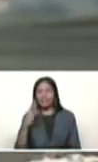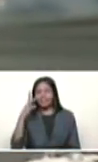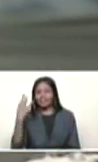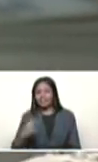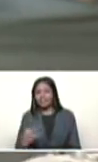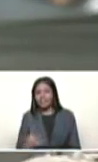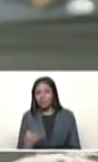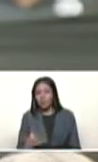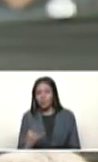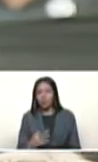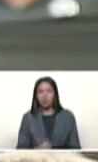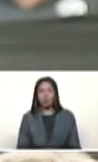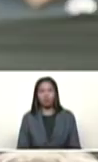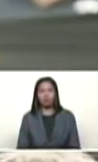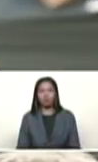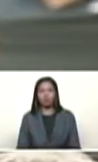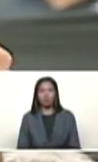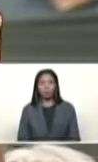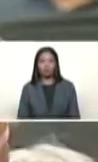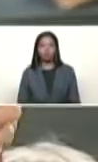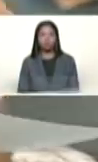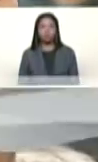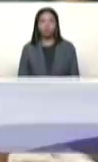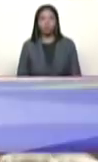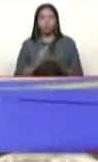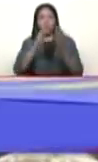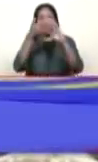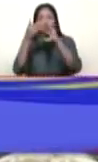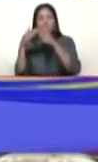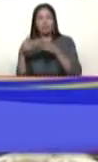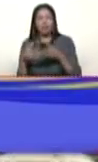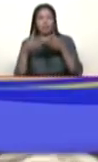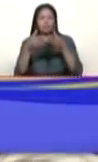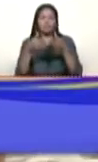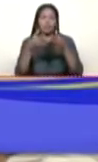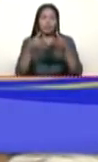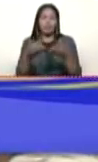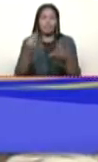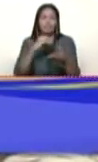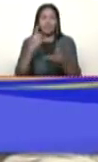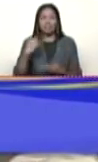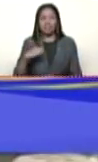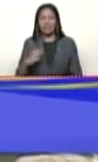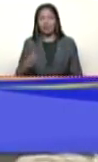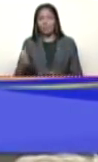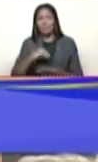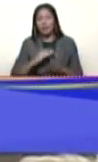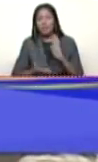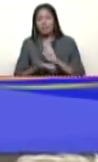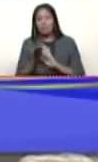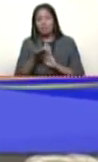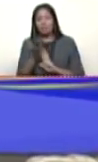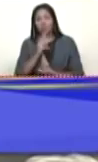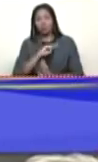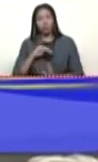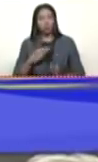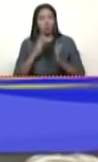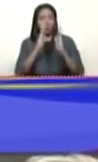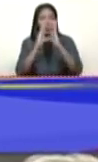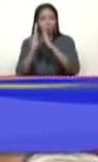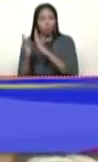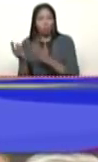seguros, de que la comunidad pesquera, el pueblo pesquero, tiene lo más importante, que estamos